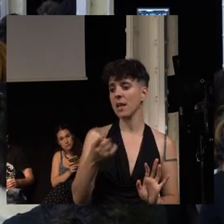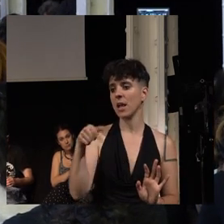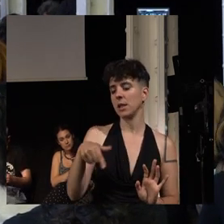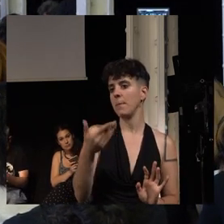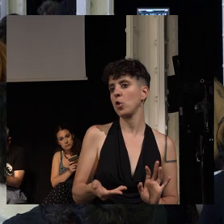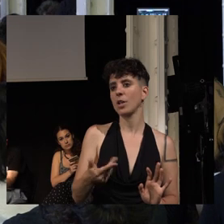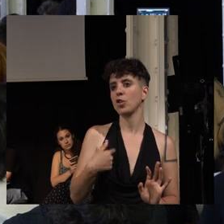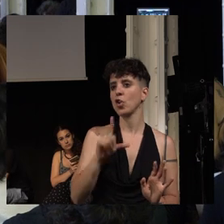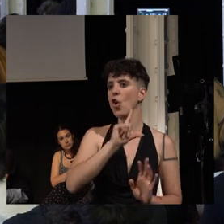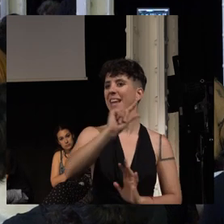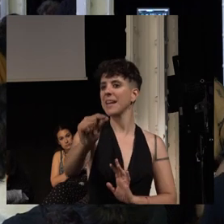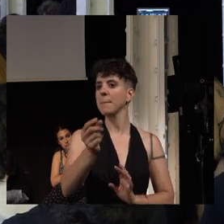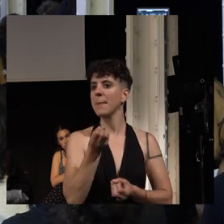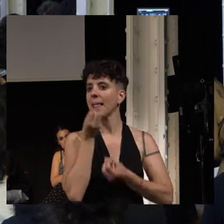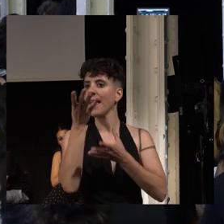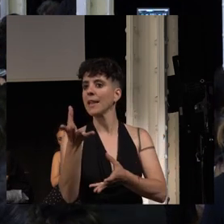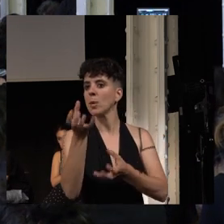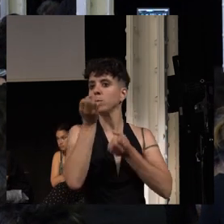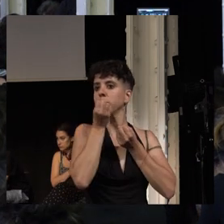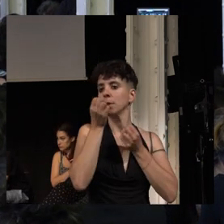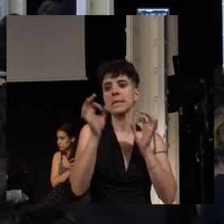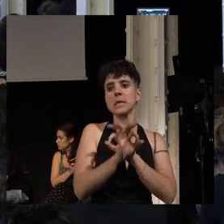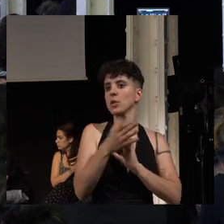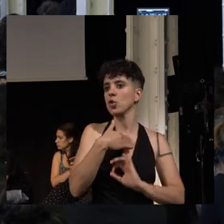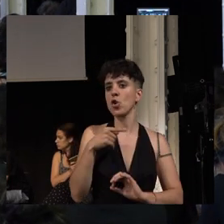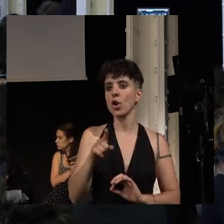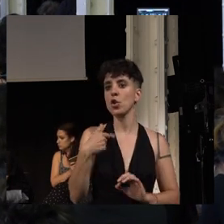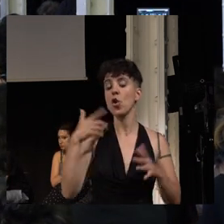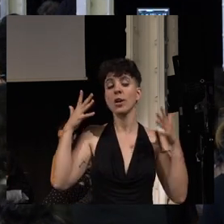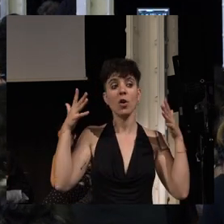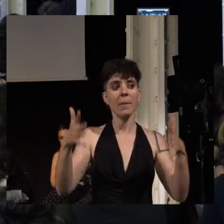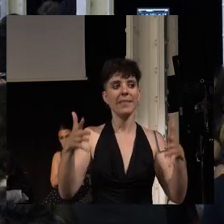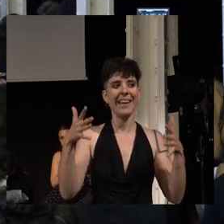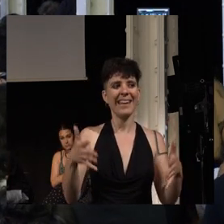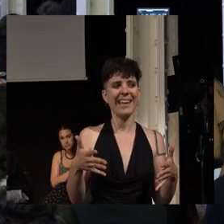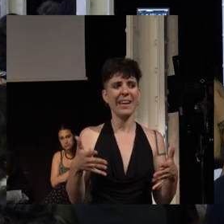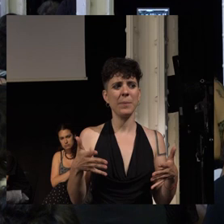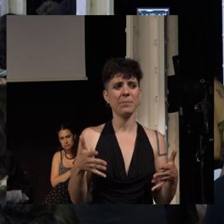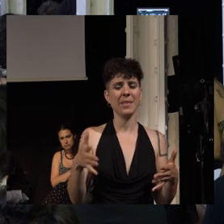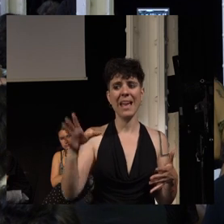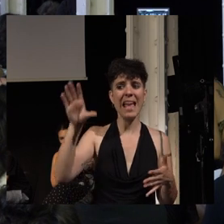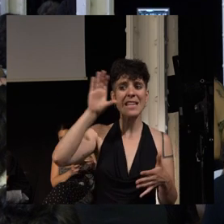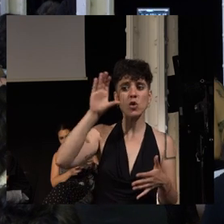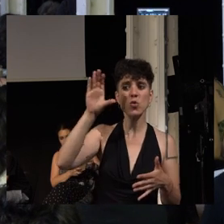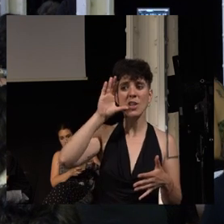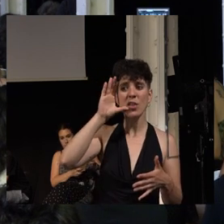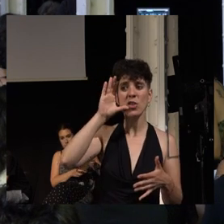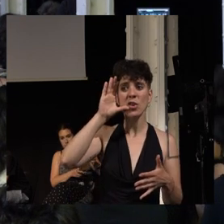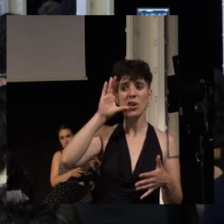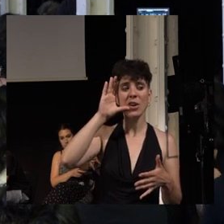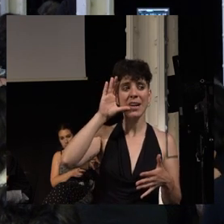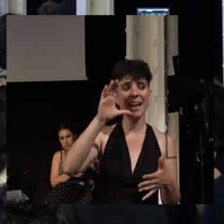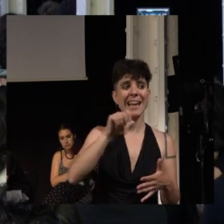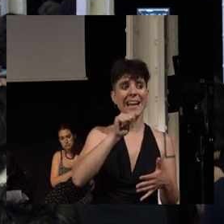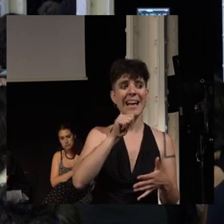ir sin decirlo, y yo recomendaría, escuchando a casi todas las intervenciones que he